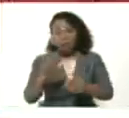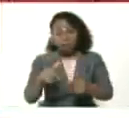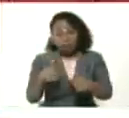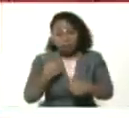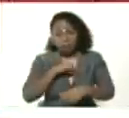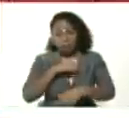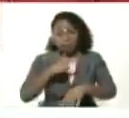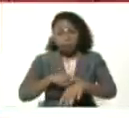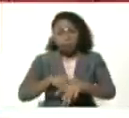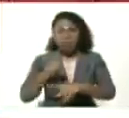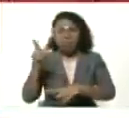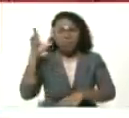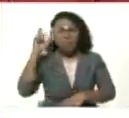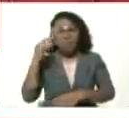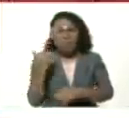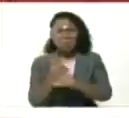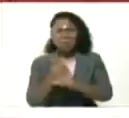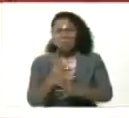suenan ridículos.